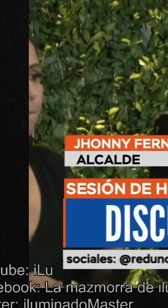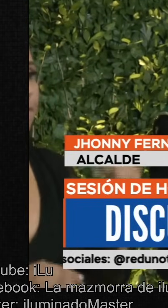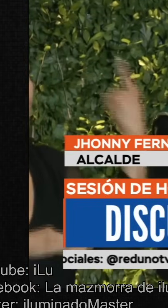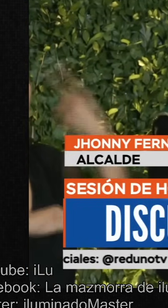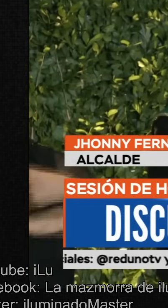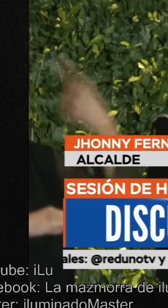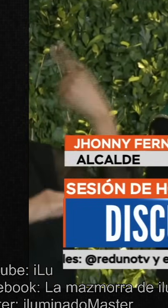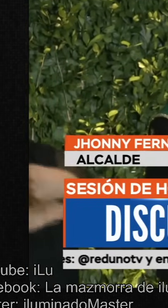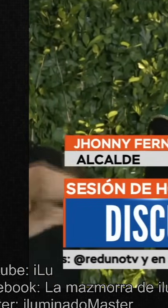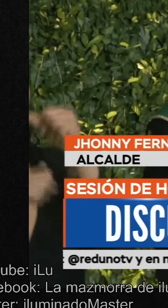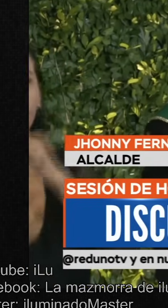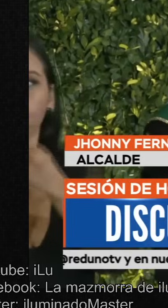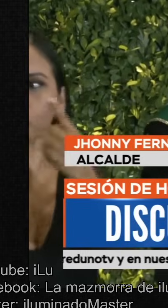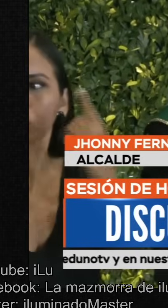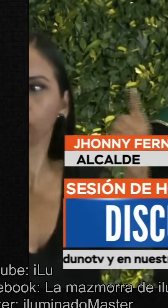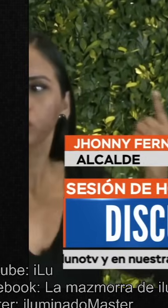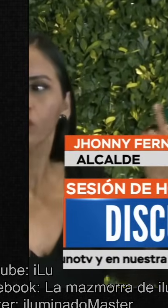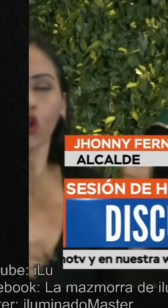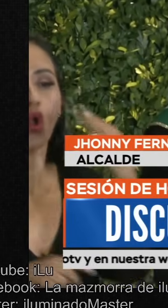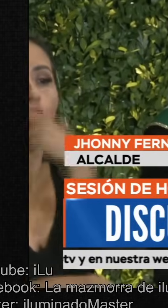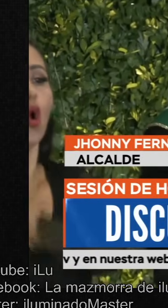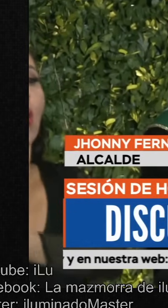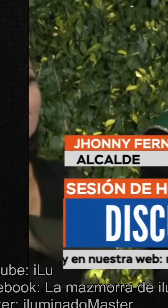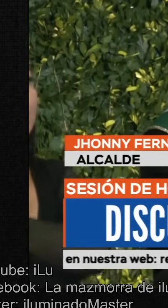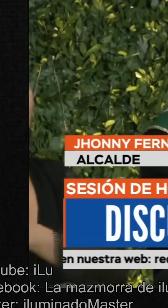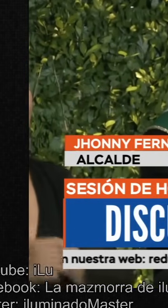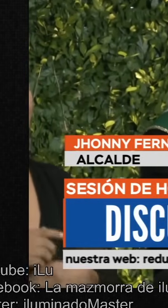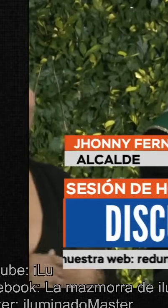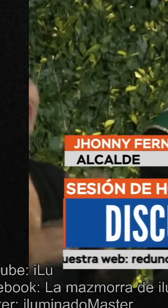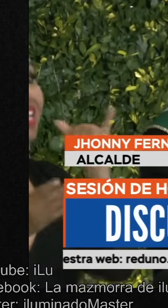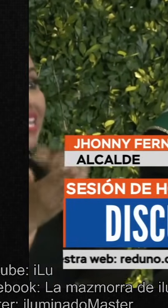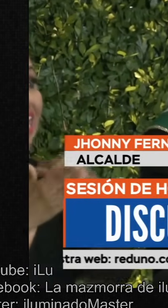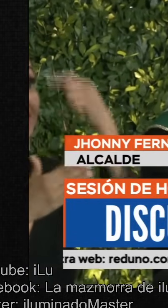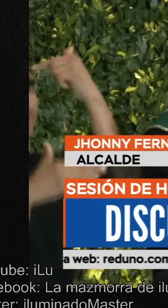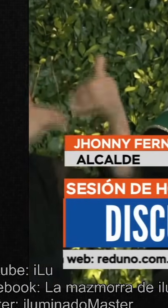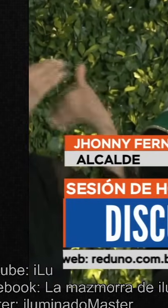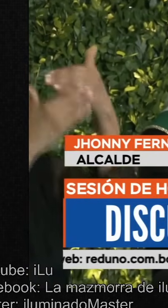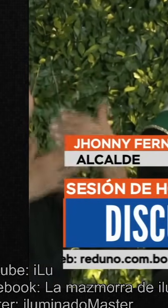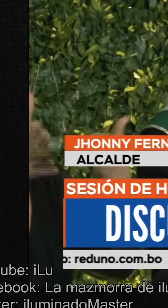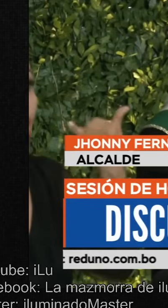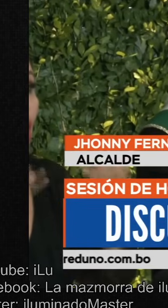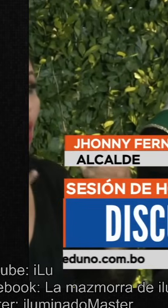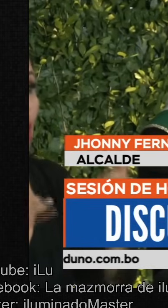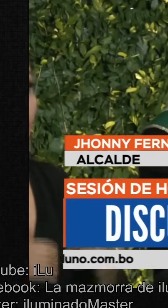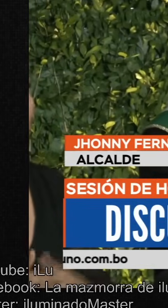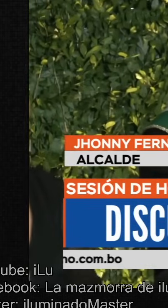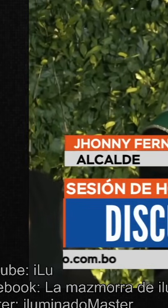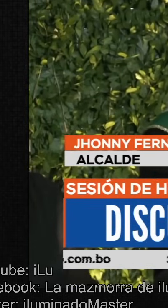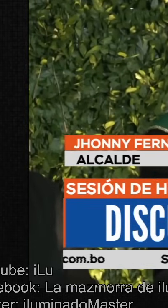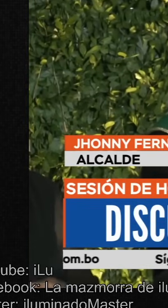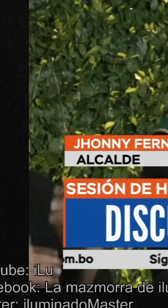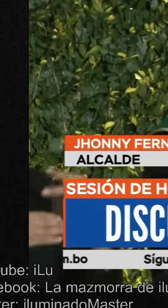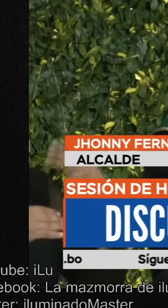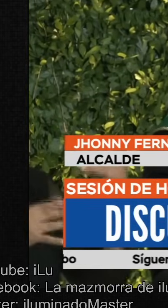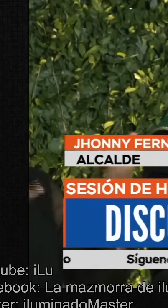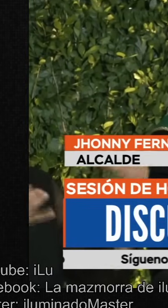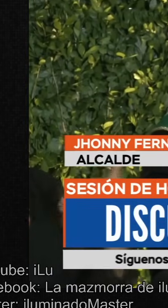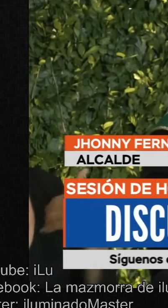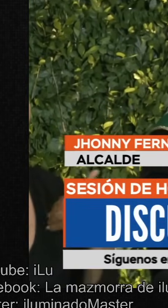día, con cada uno de ellos en cada hospital. Esa es la tecnología que está en manos ahora de nuestros